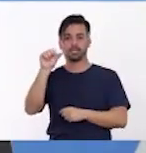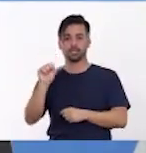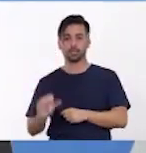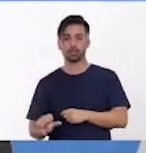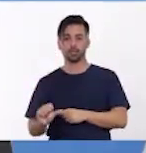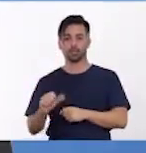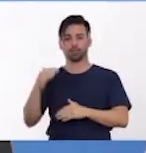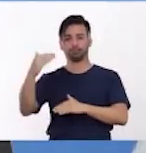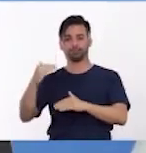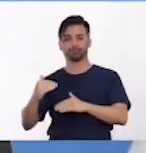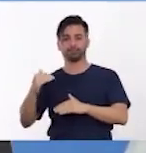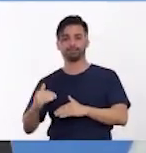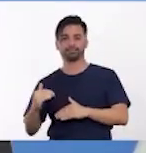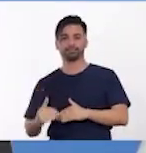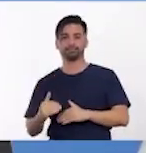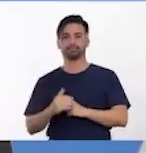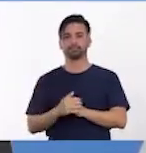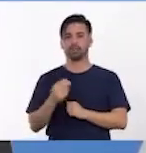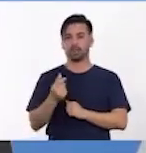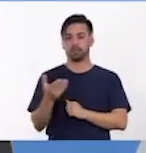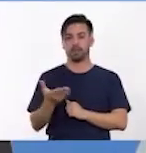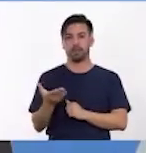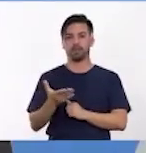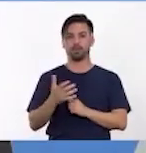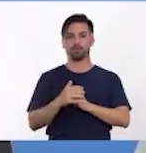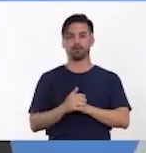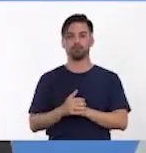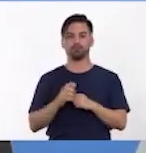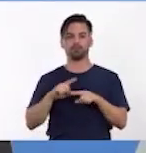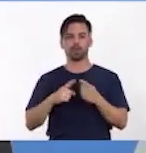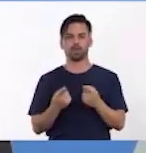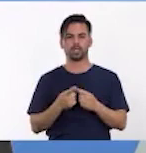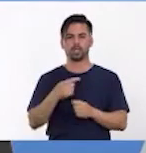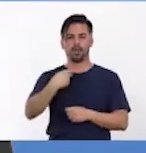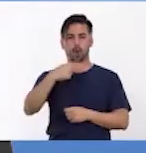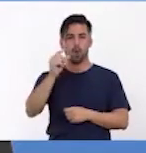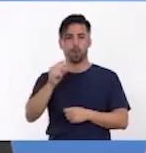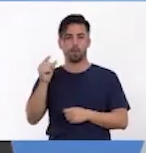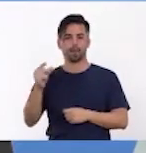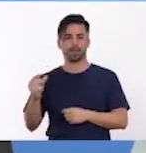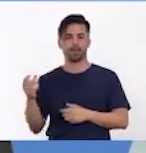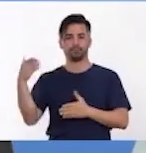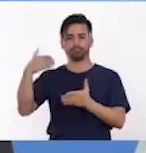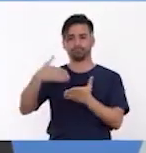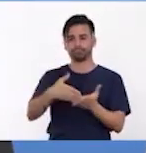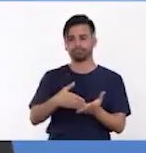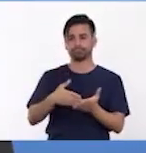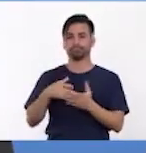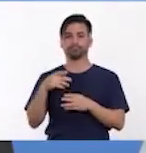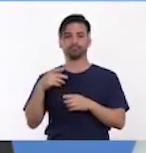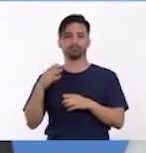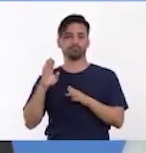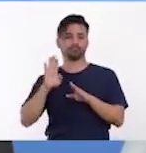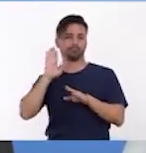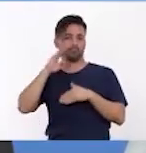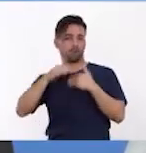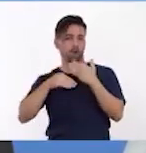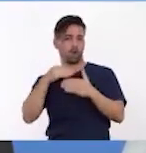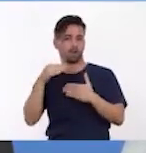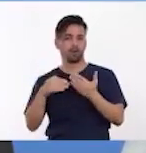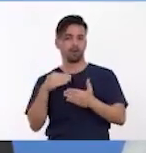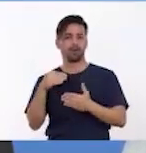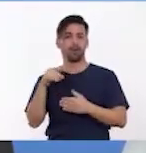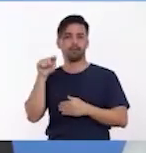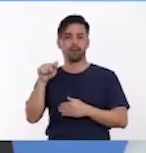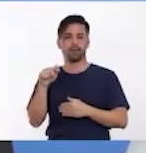vertiginosa, va con un alto crecimiento por todos los problemas que está pasando en el